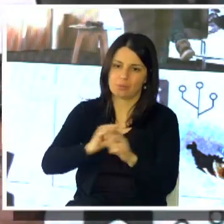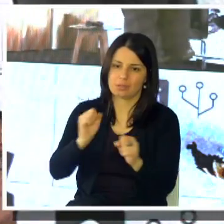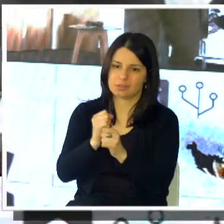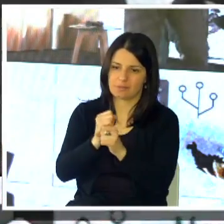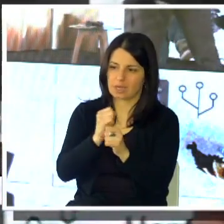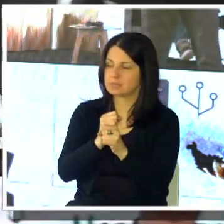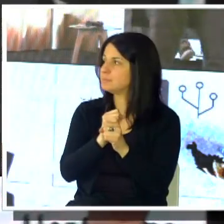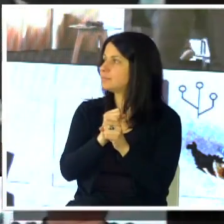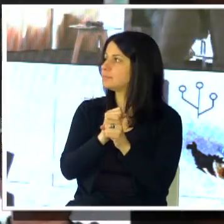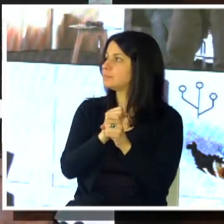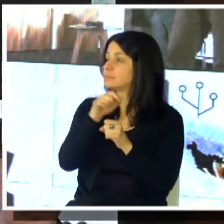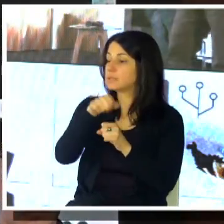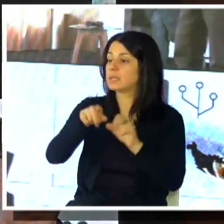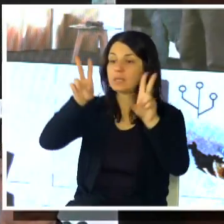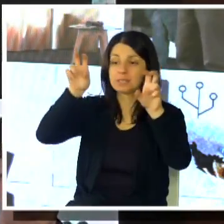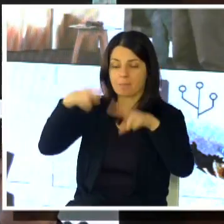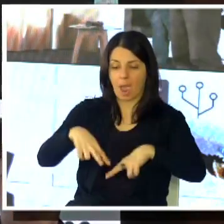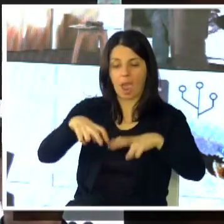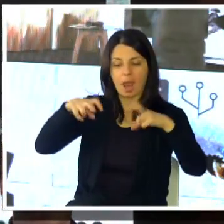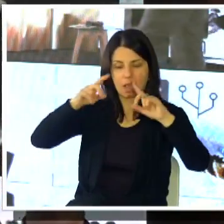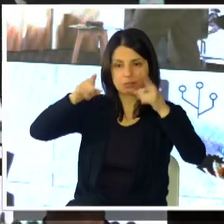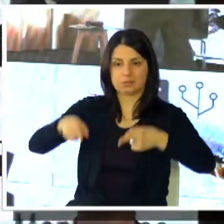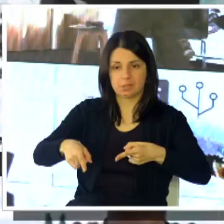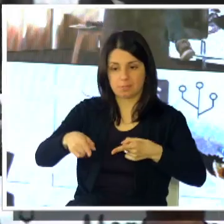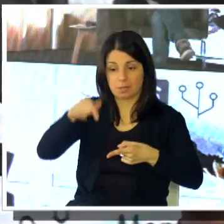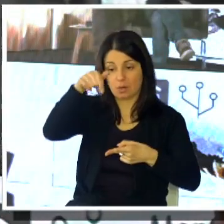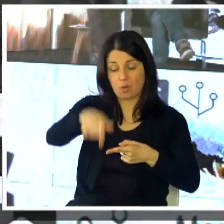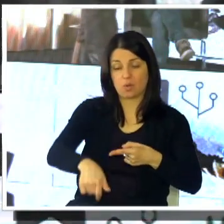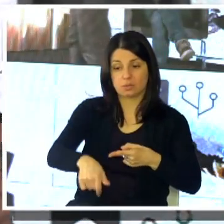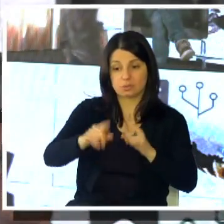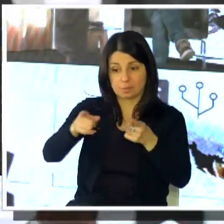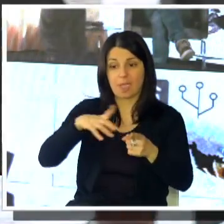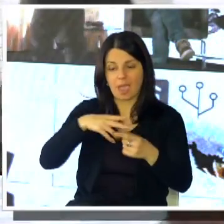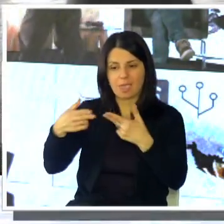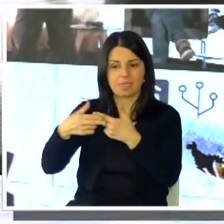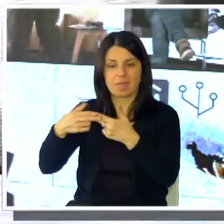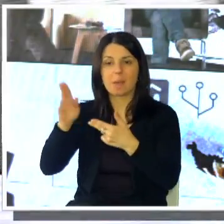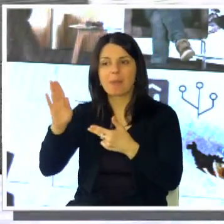bueno, ahí toda la parte de análisis. También hoy tenemos plataformas que